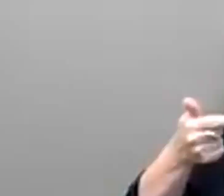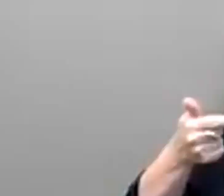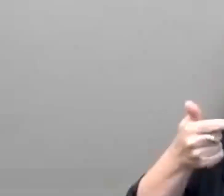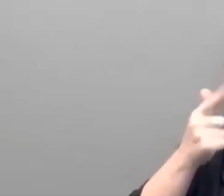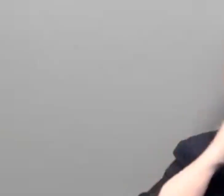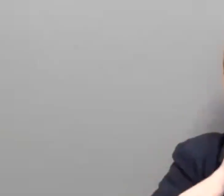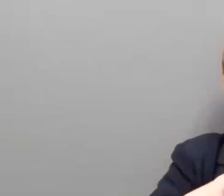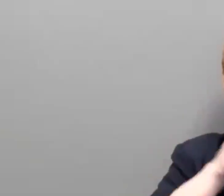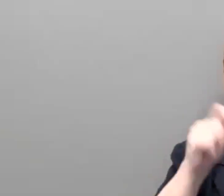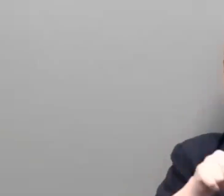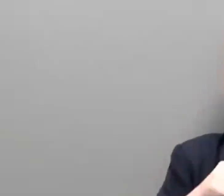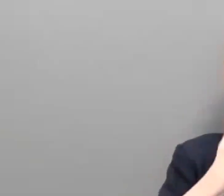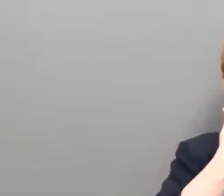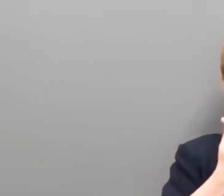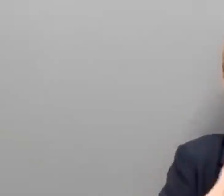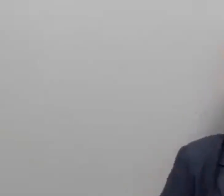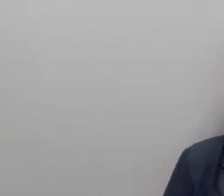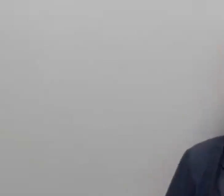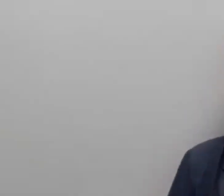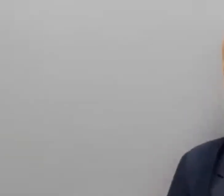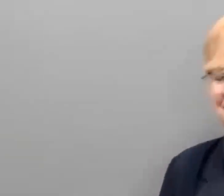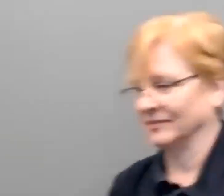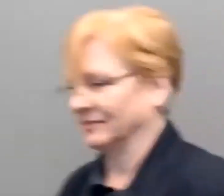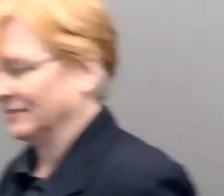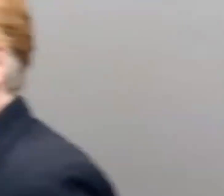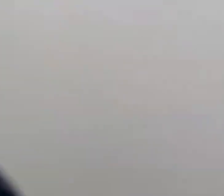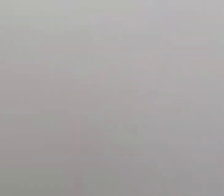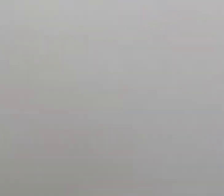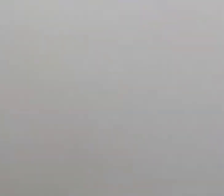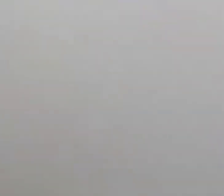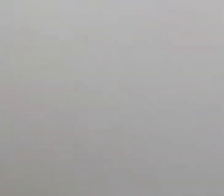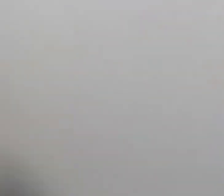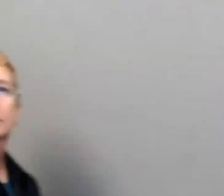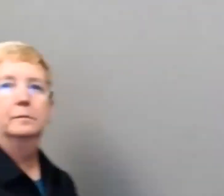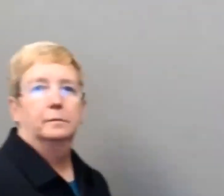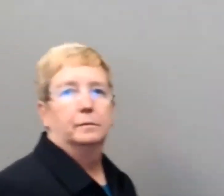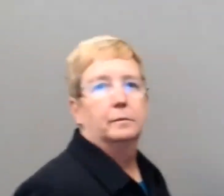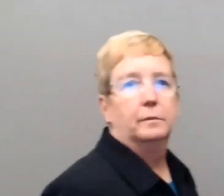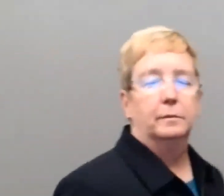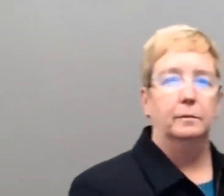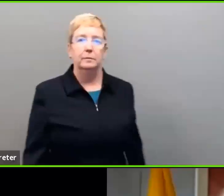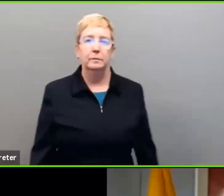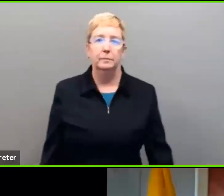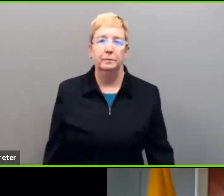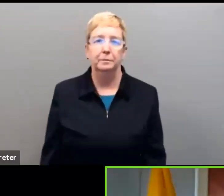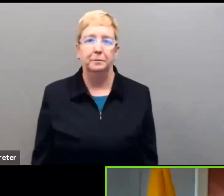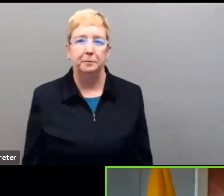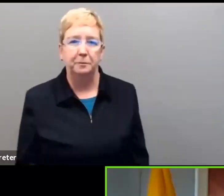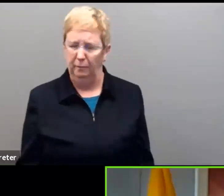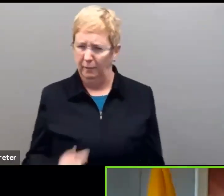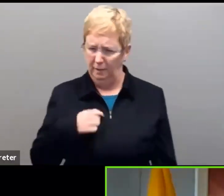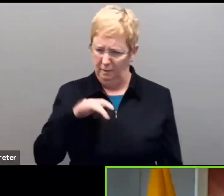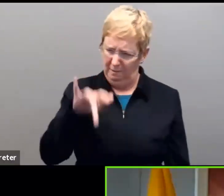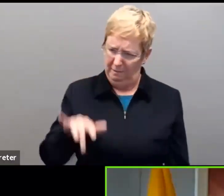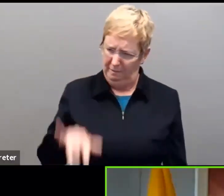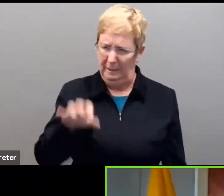alto riesgo. Limpien las superficies, lávense las manos, utilicen cubrebocas, establezcan la